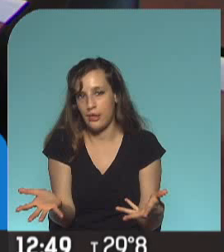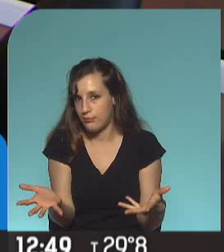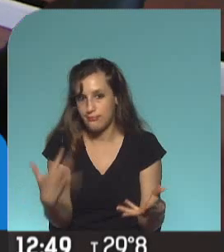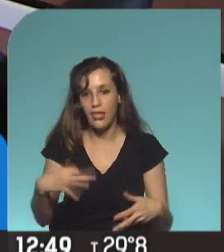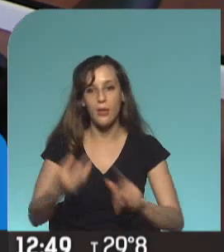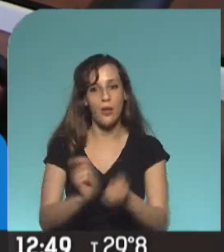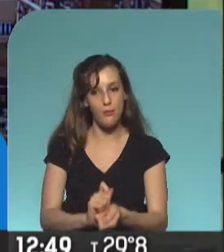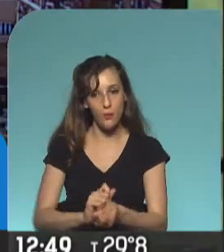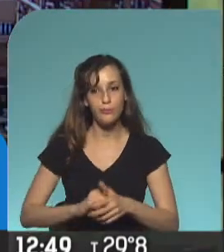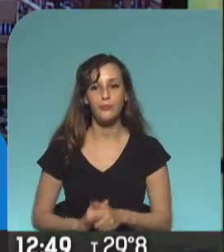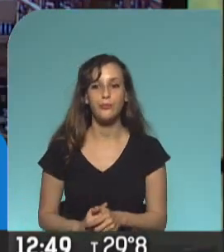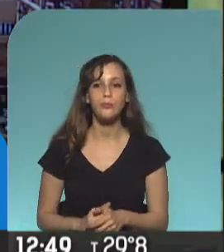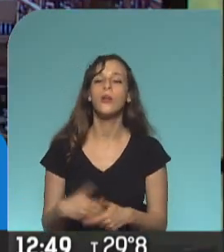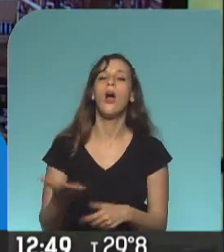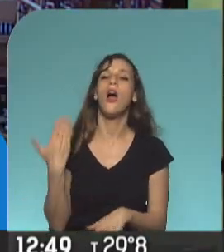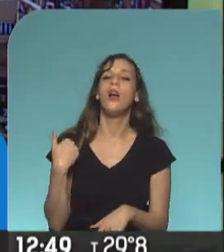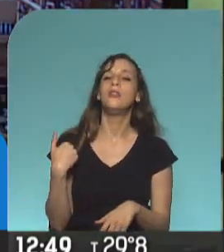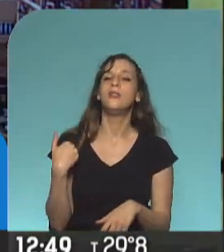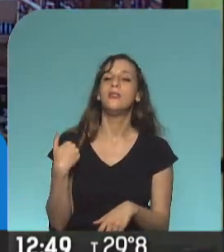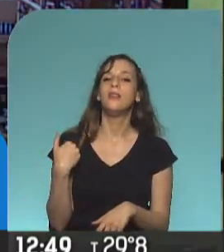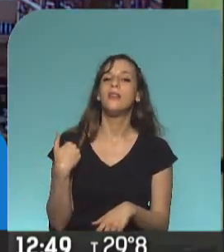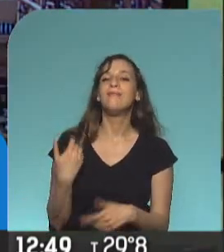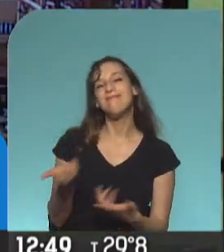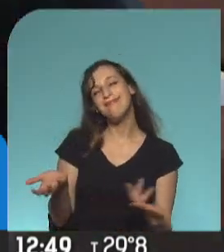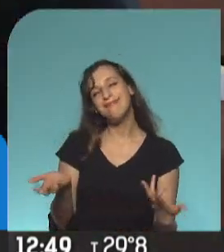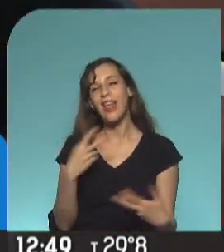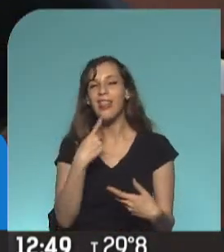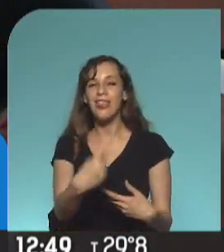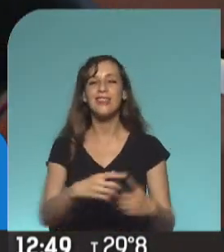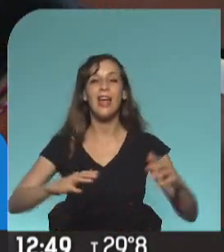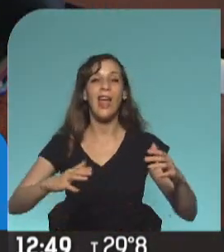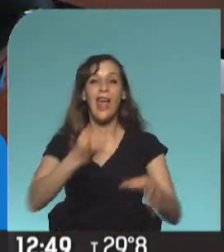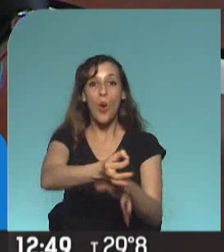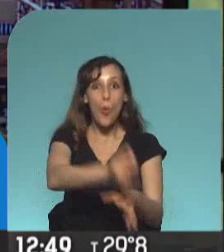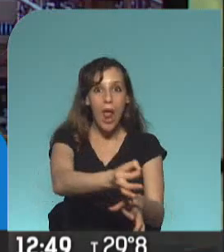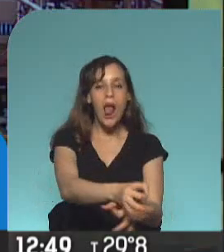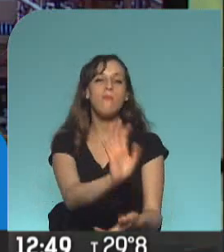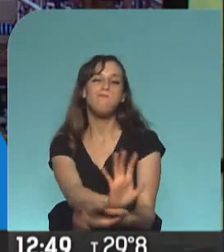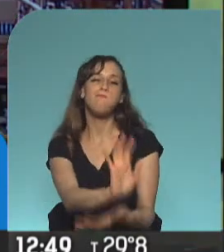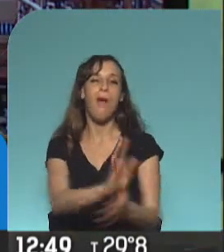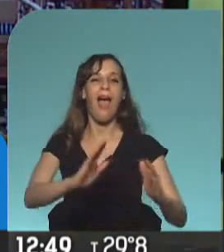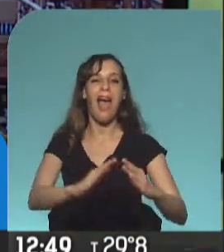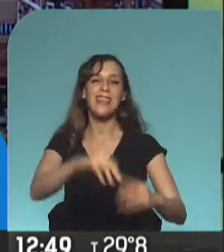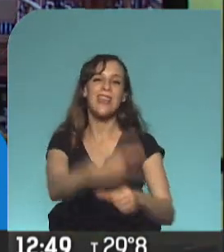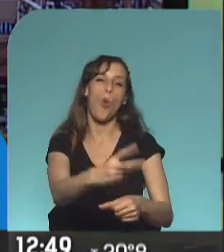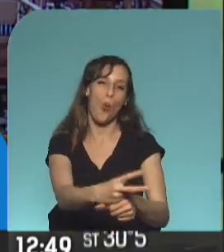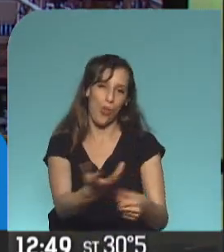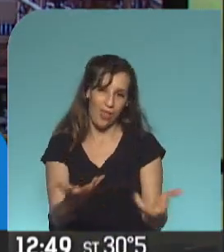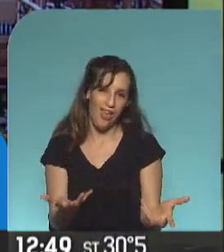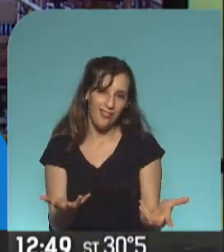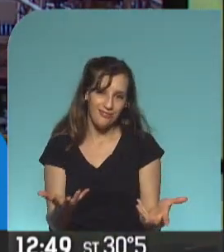bueno. Cuando eran chicos decían que el colegio era el segundo hogar, ¿no? O sea, que es una frase que está instalada en el imaginario popular de todo el